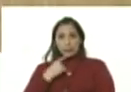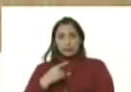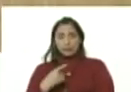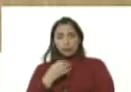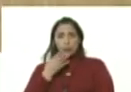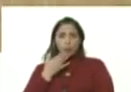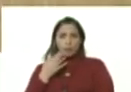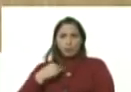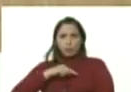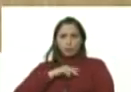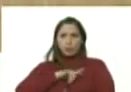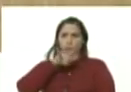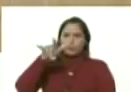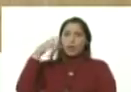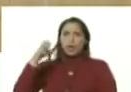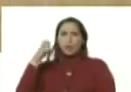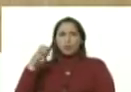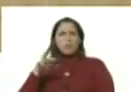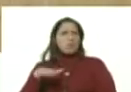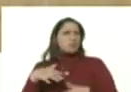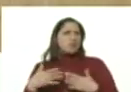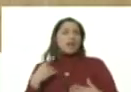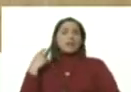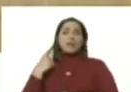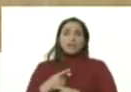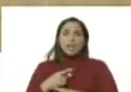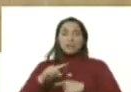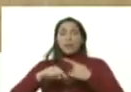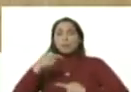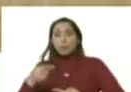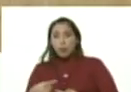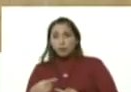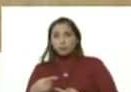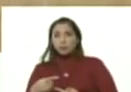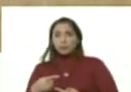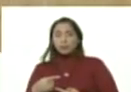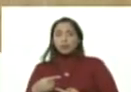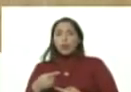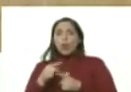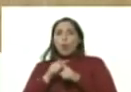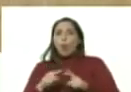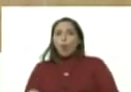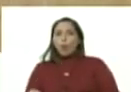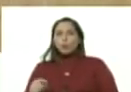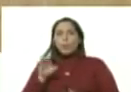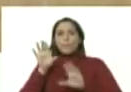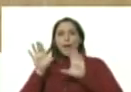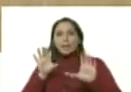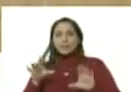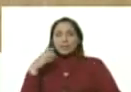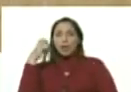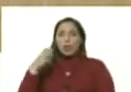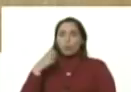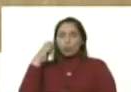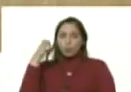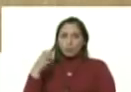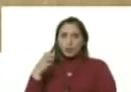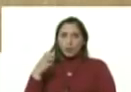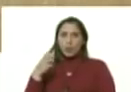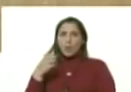estuvimos en Europa, ¿qué correspondía después del día que varios países europeos anunciaron